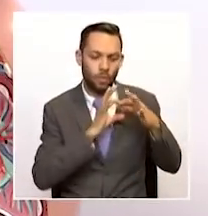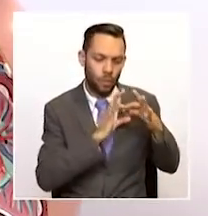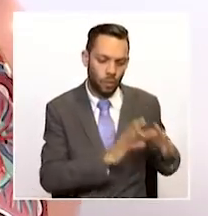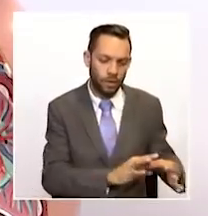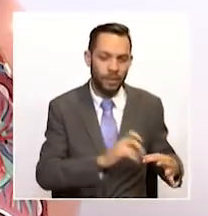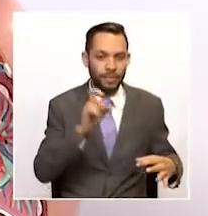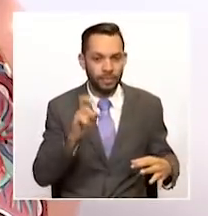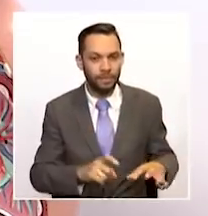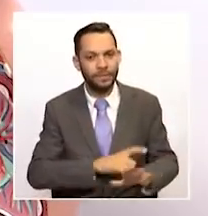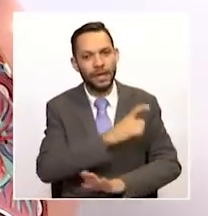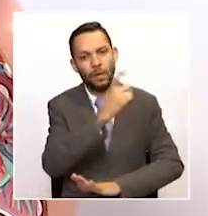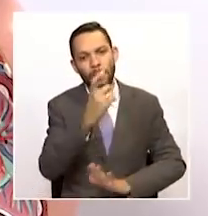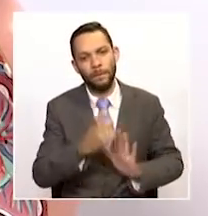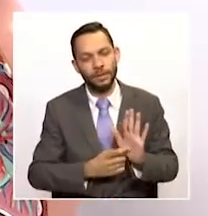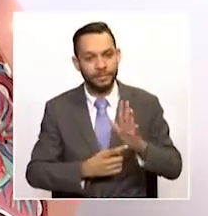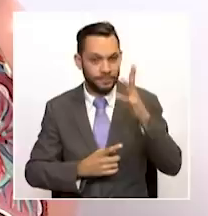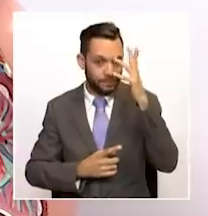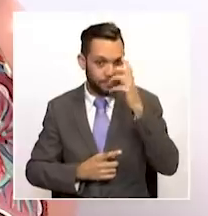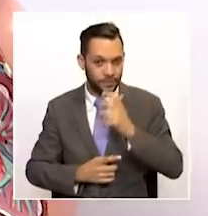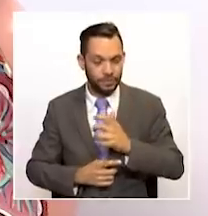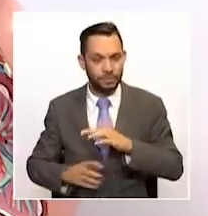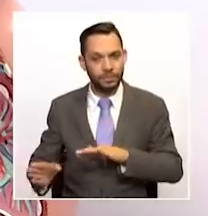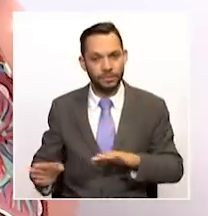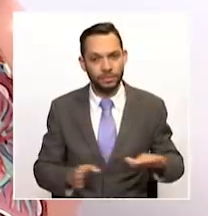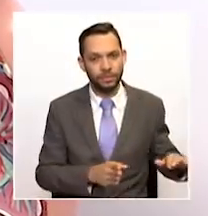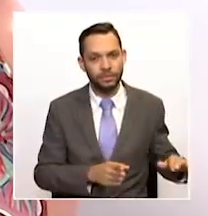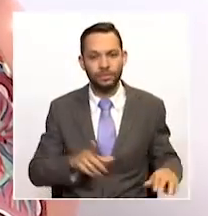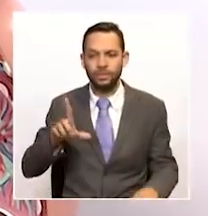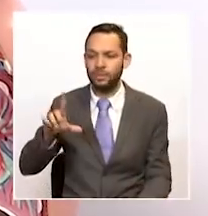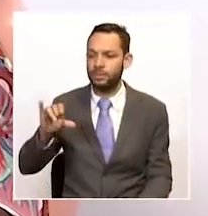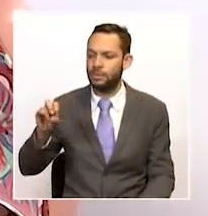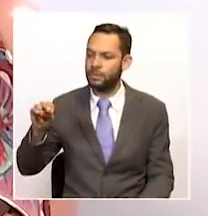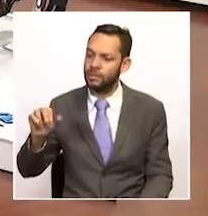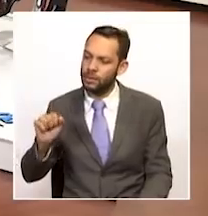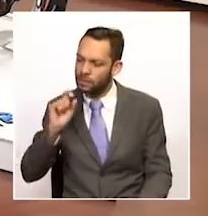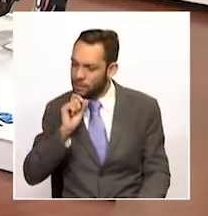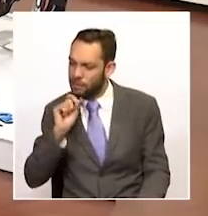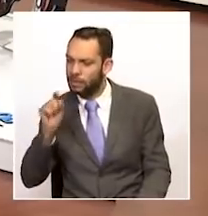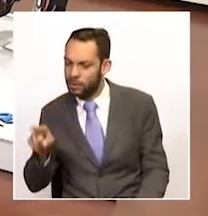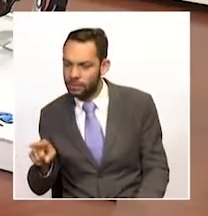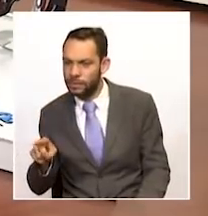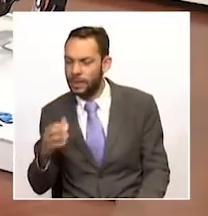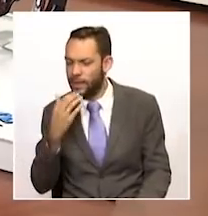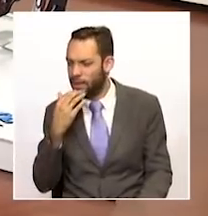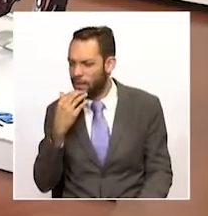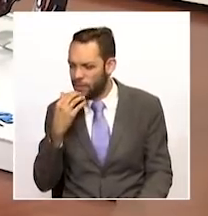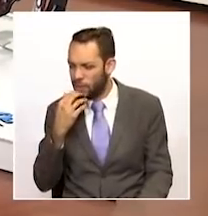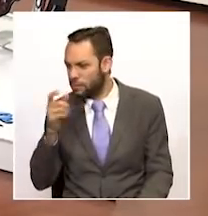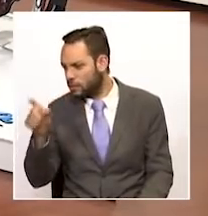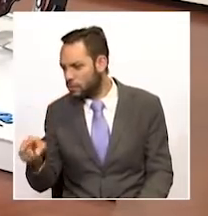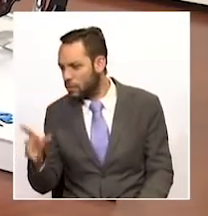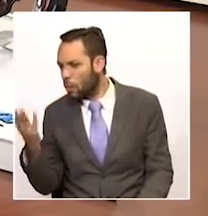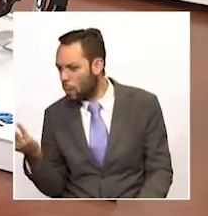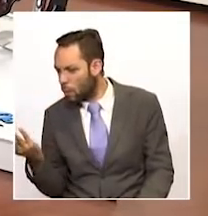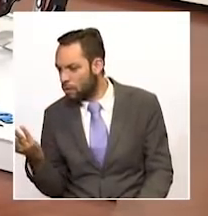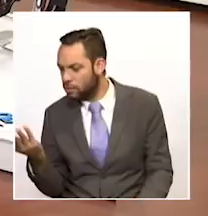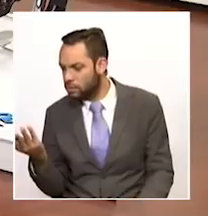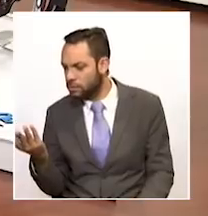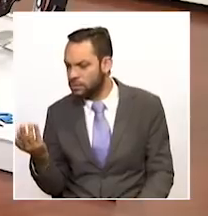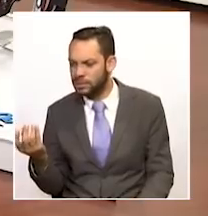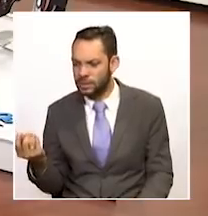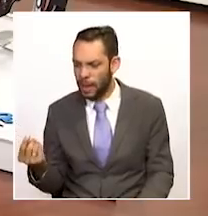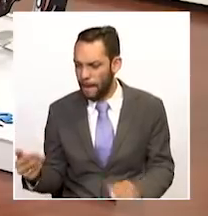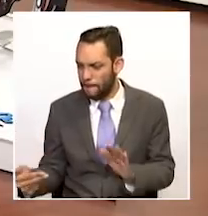evaluación completa yo le pregunto a lina marcela y entonces qué pasa hacia ti y 7 eso funciona con pila cómo